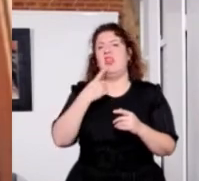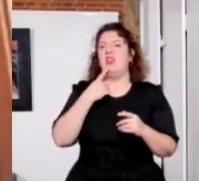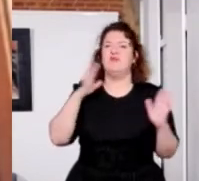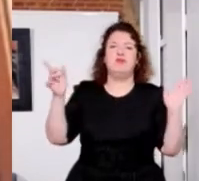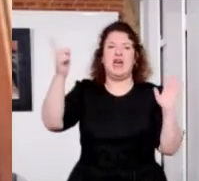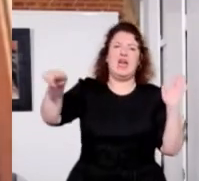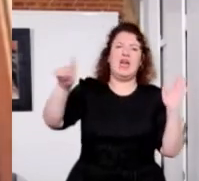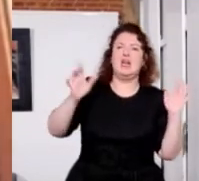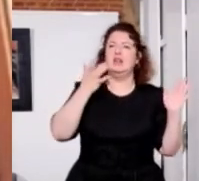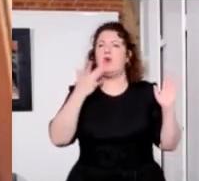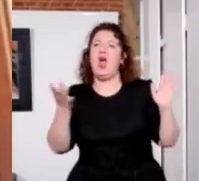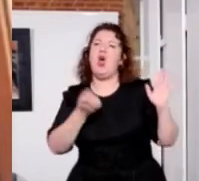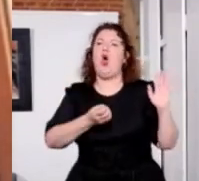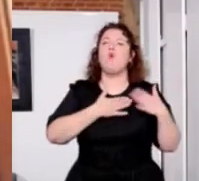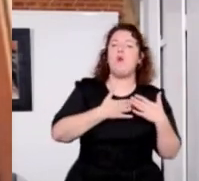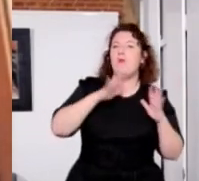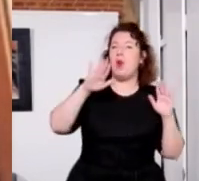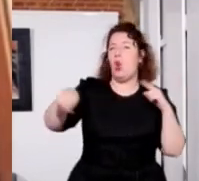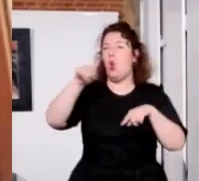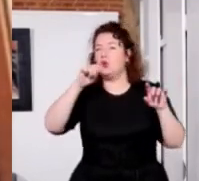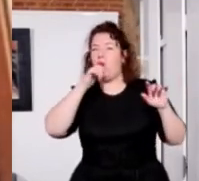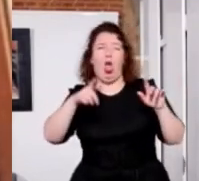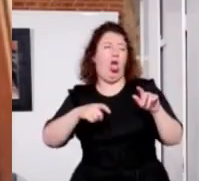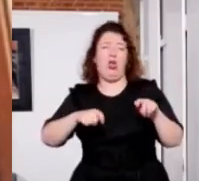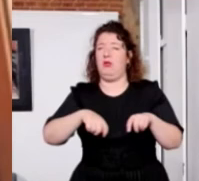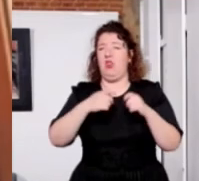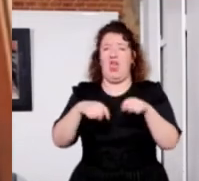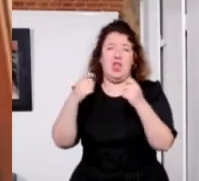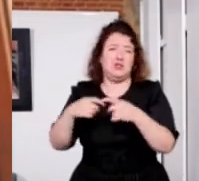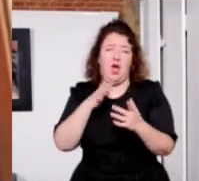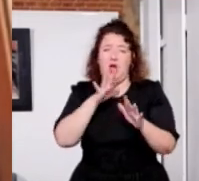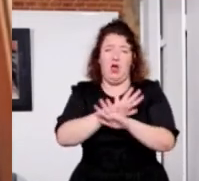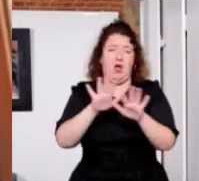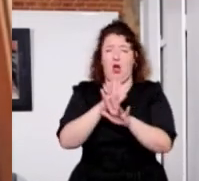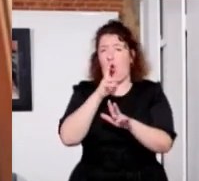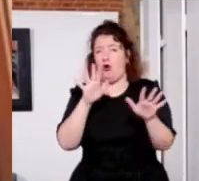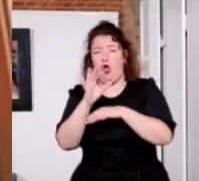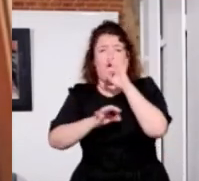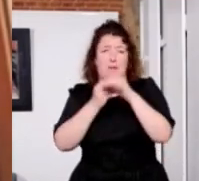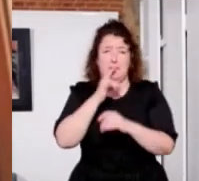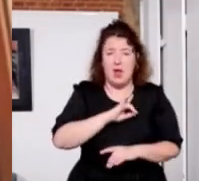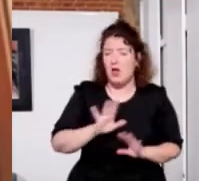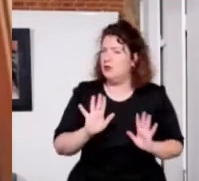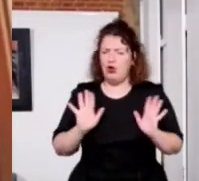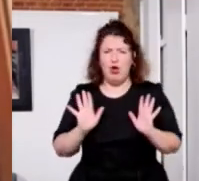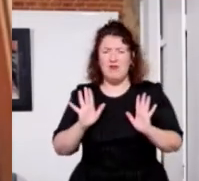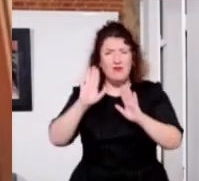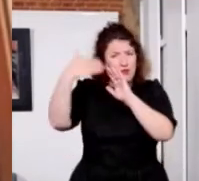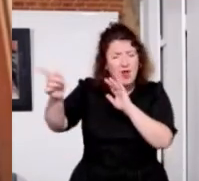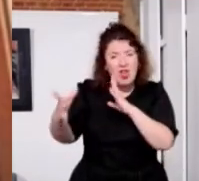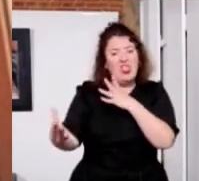gente que va tan de buena voluntad luego son un desastre, etcétera, etcétera. Creemos dentro de nosotros